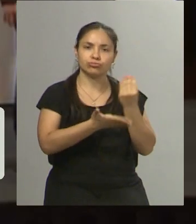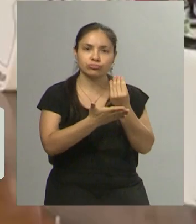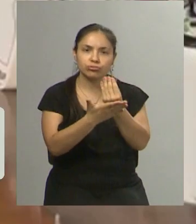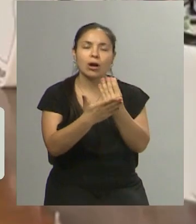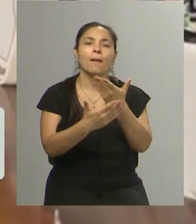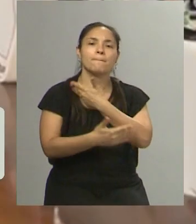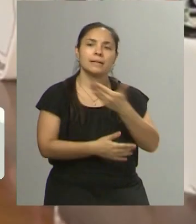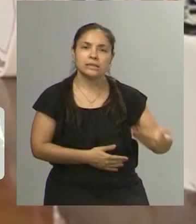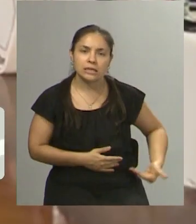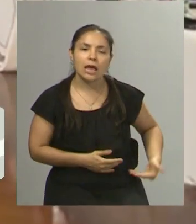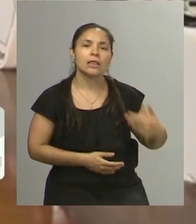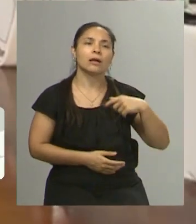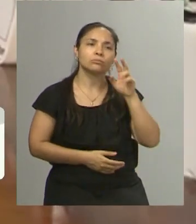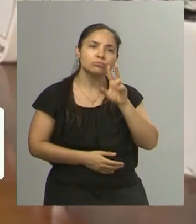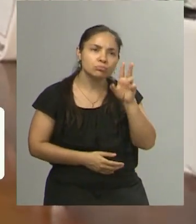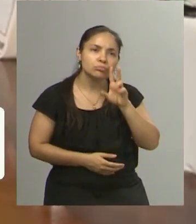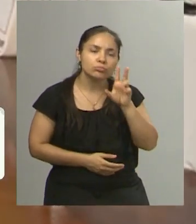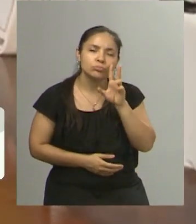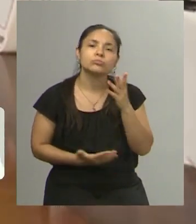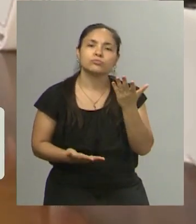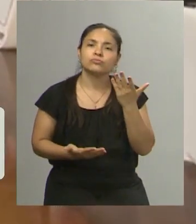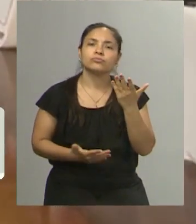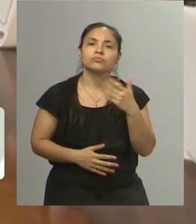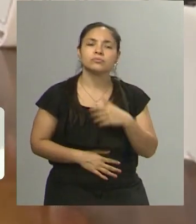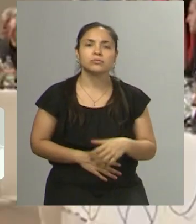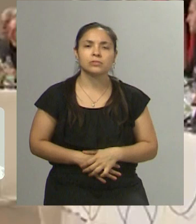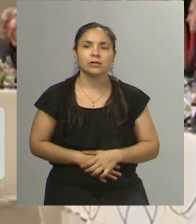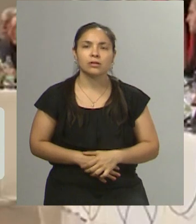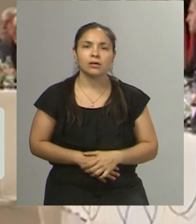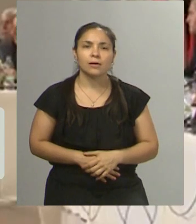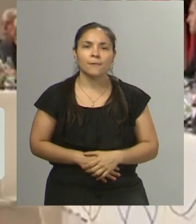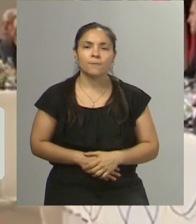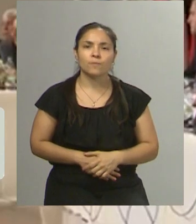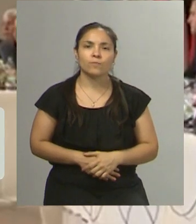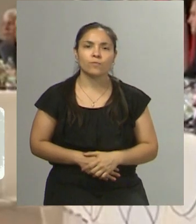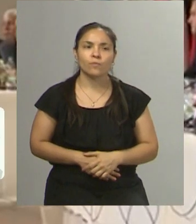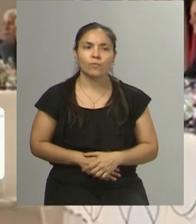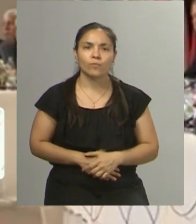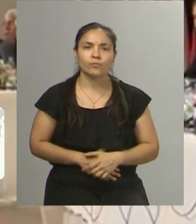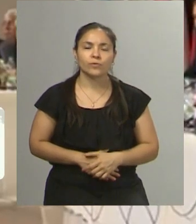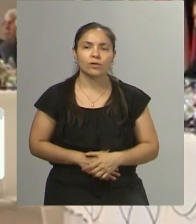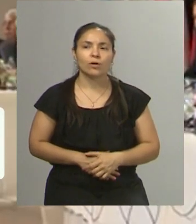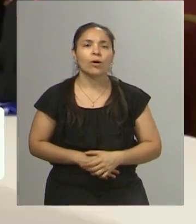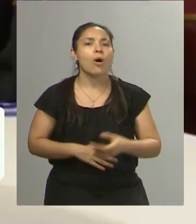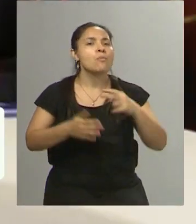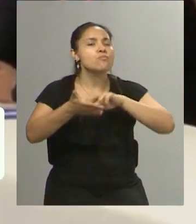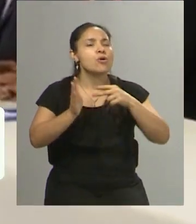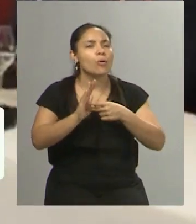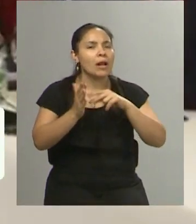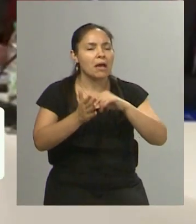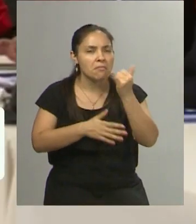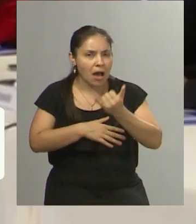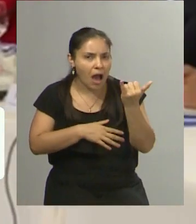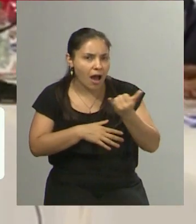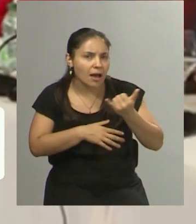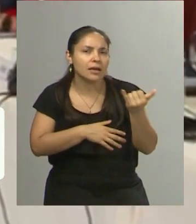presidentes y hay una especie de contrapunto entre ellos sobre si se cumplen o